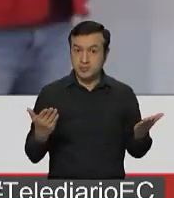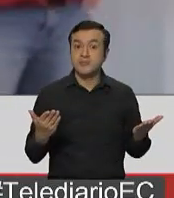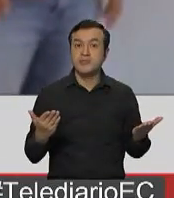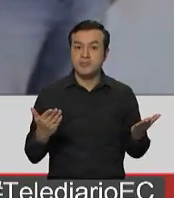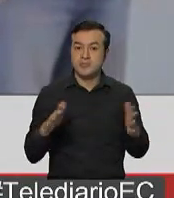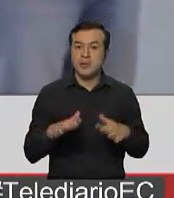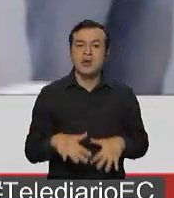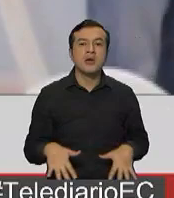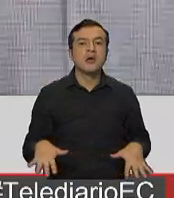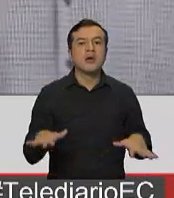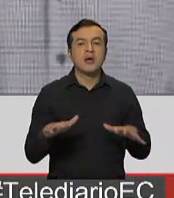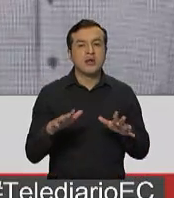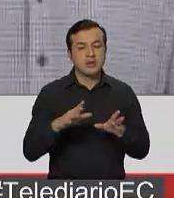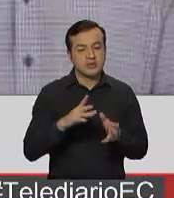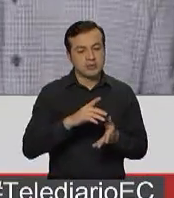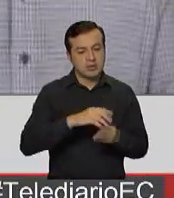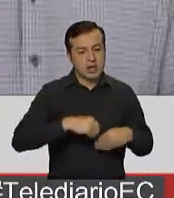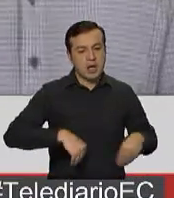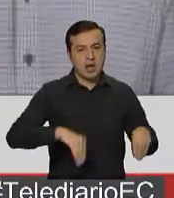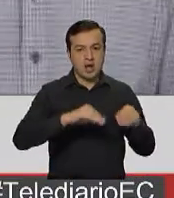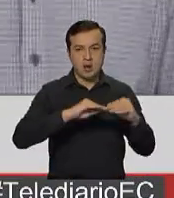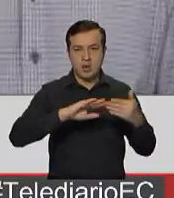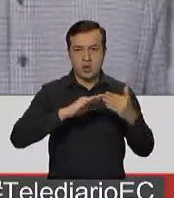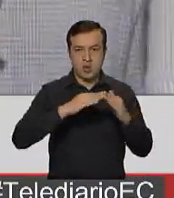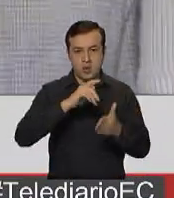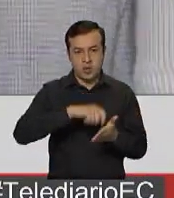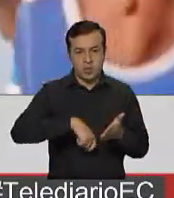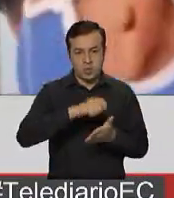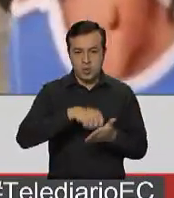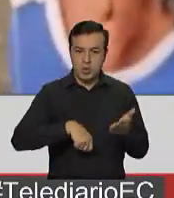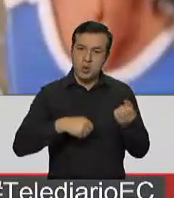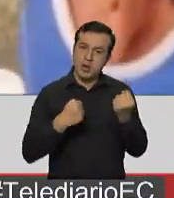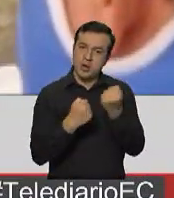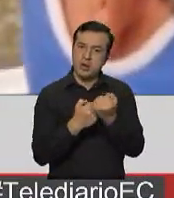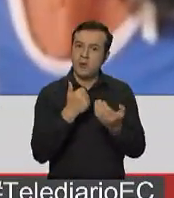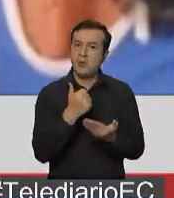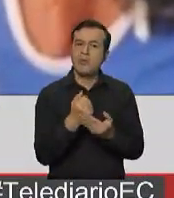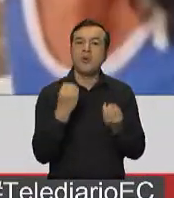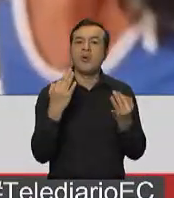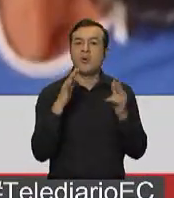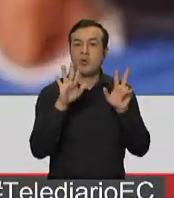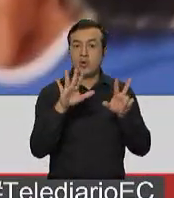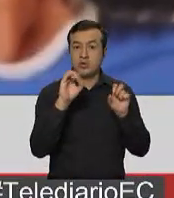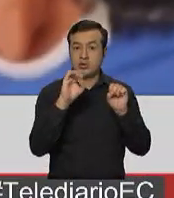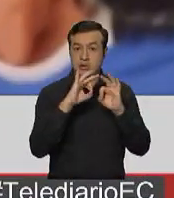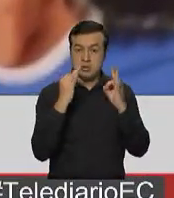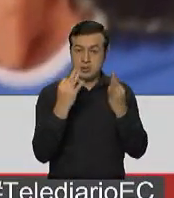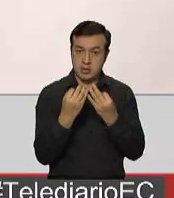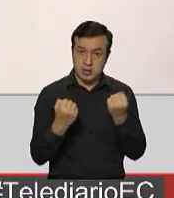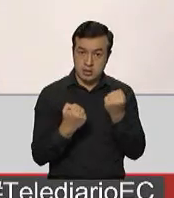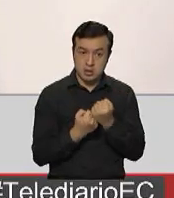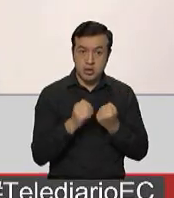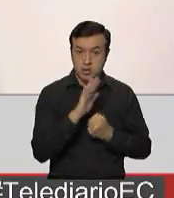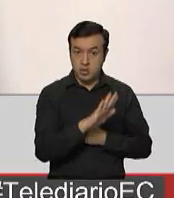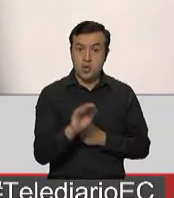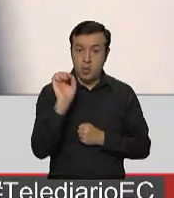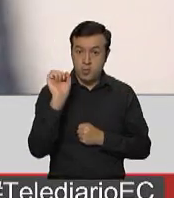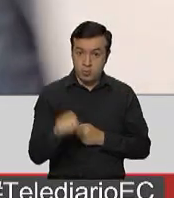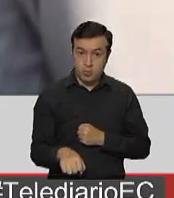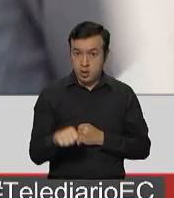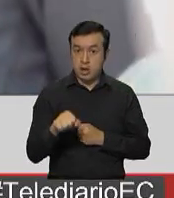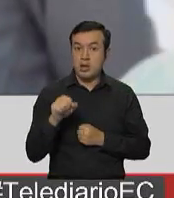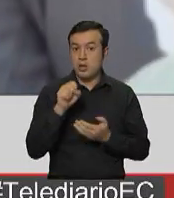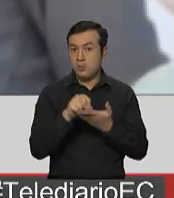de tierras ancestrales hacia la mencionada comuna beneficia de manera directa a más de 80 familias que ahora tienen la posibilidad de